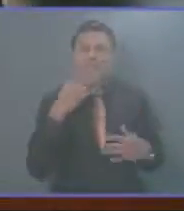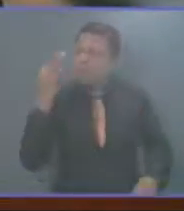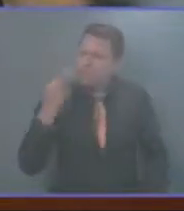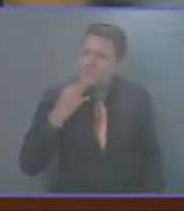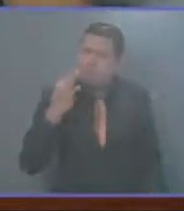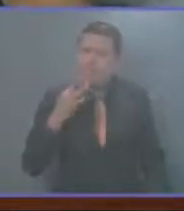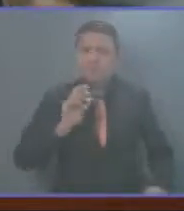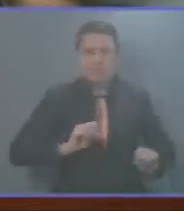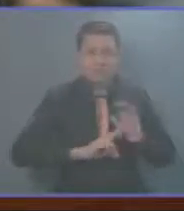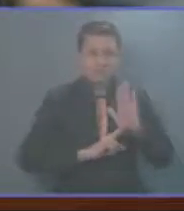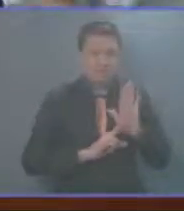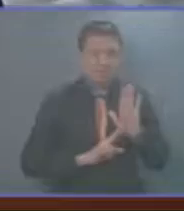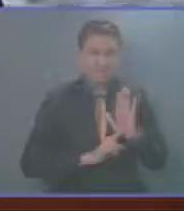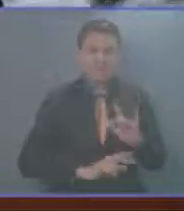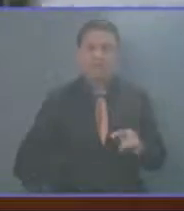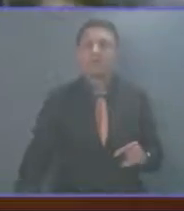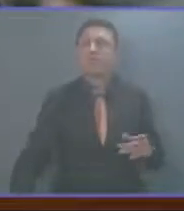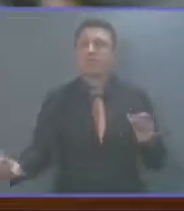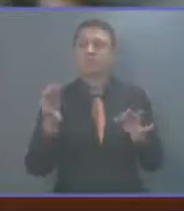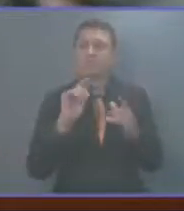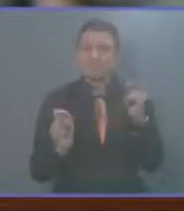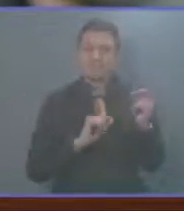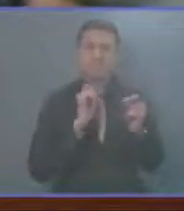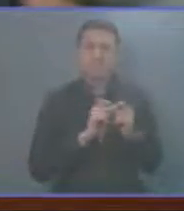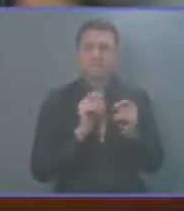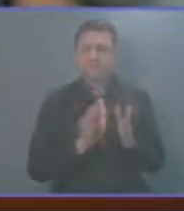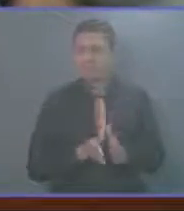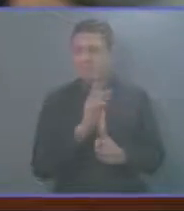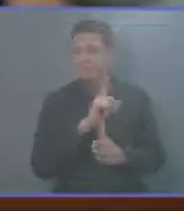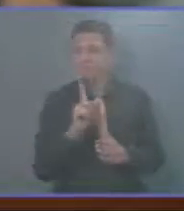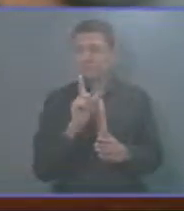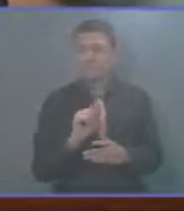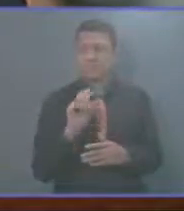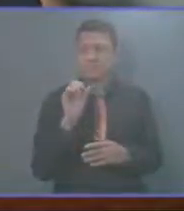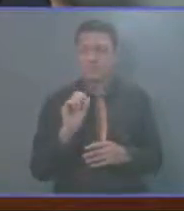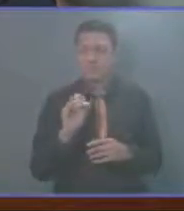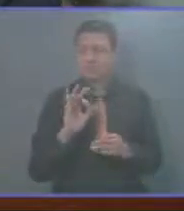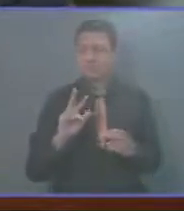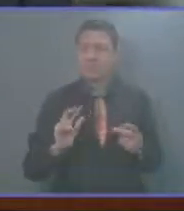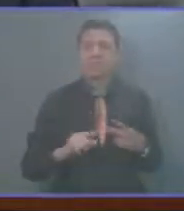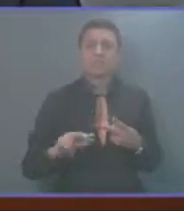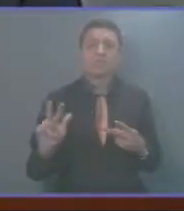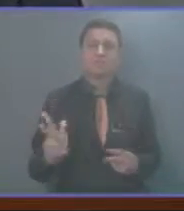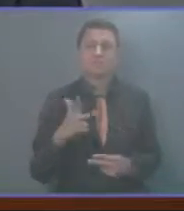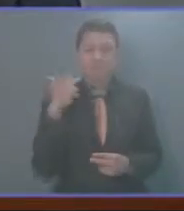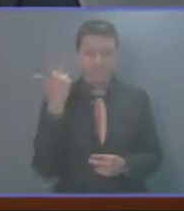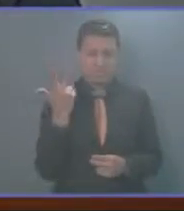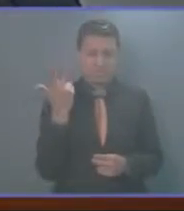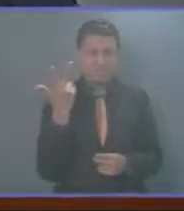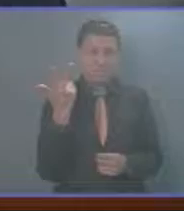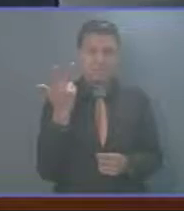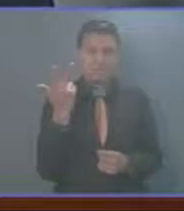realmente representa justamente en el Tribunal del Servicio Civil. Y la tercera pieza es para